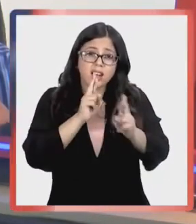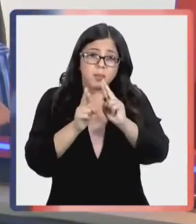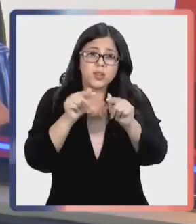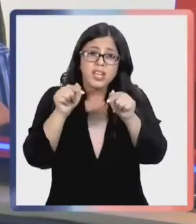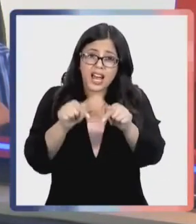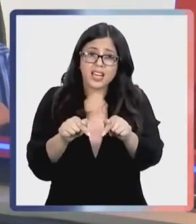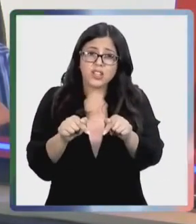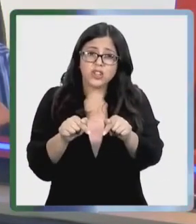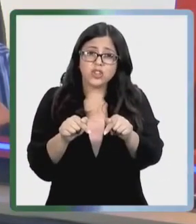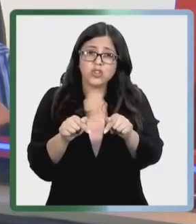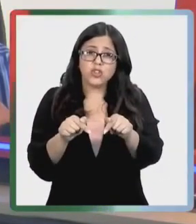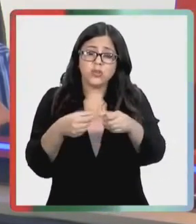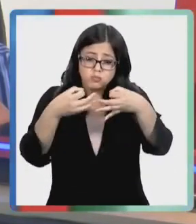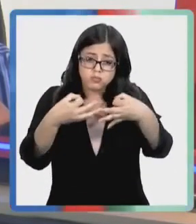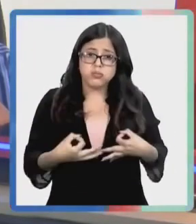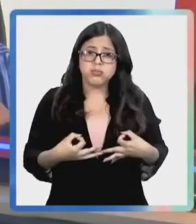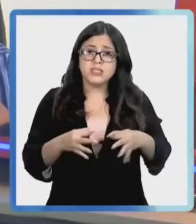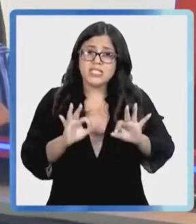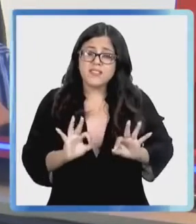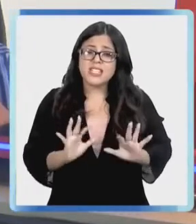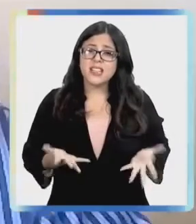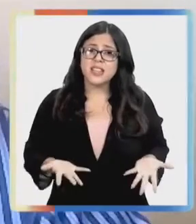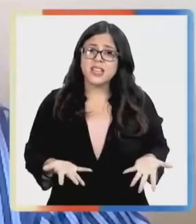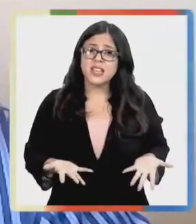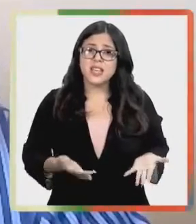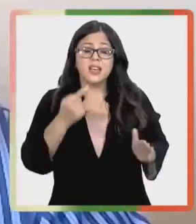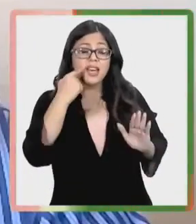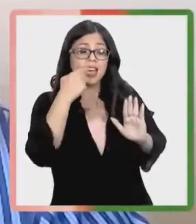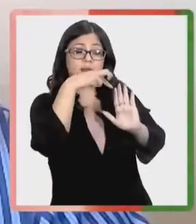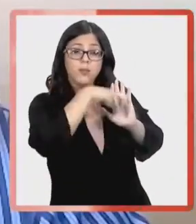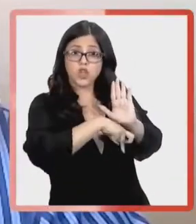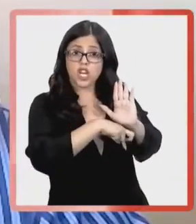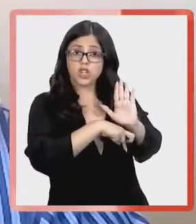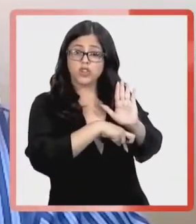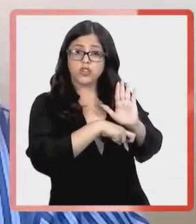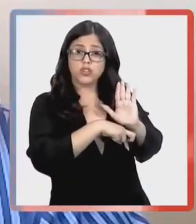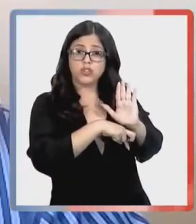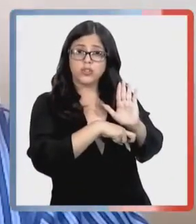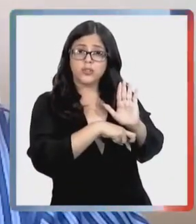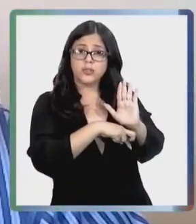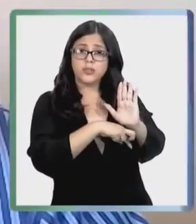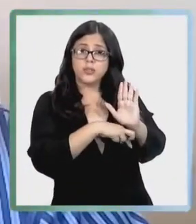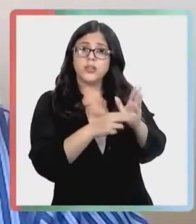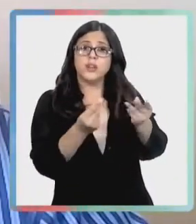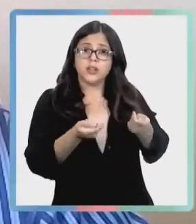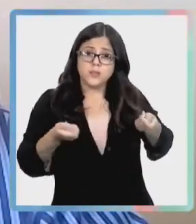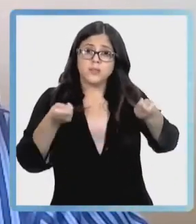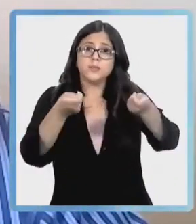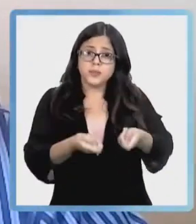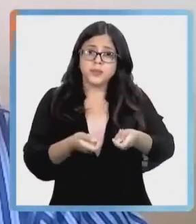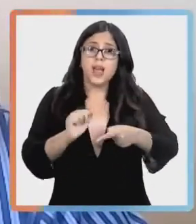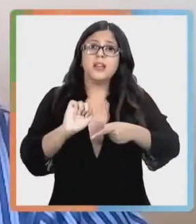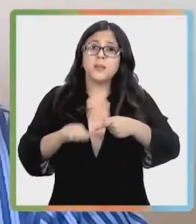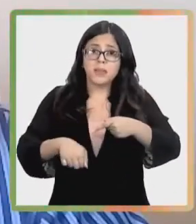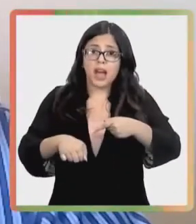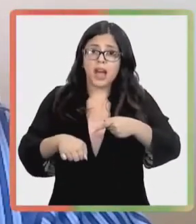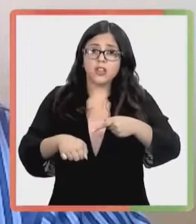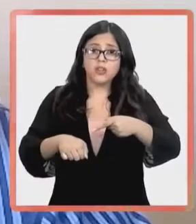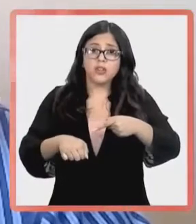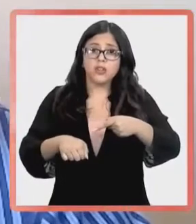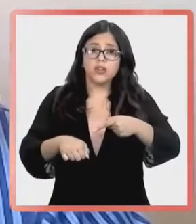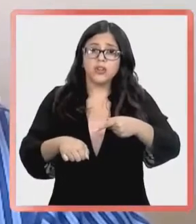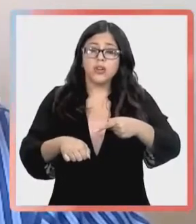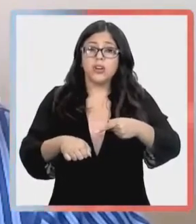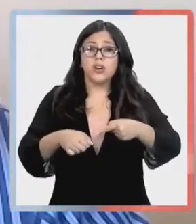de obligaciones de manera oportuna y eficiente? Este es un proyecto que tiene nivel de financiamiento también aceptado.